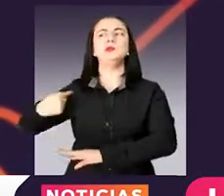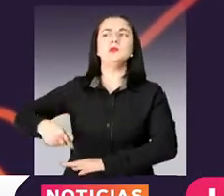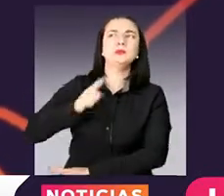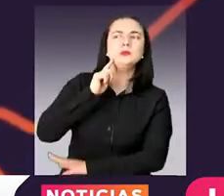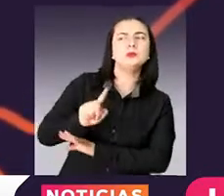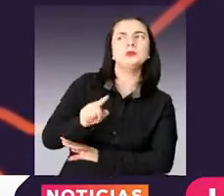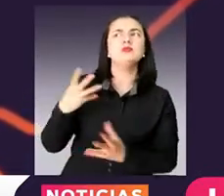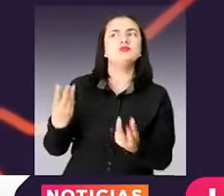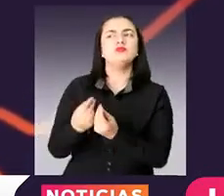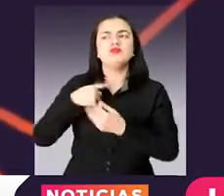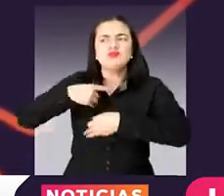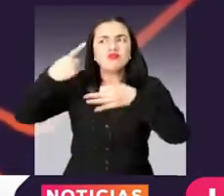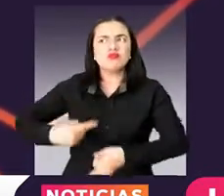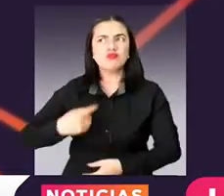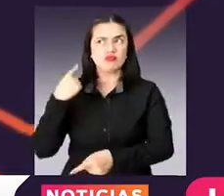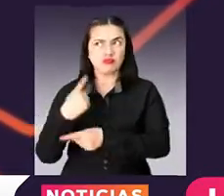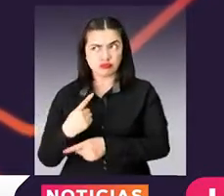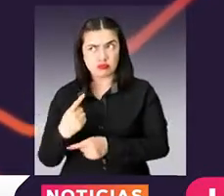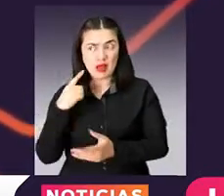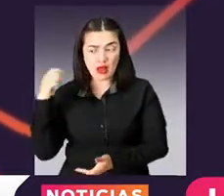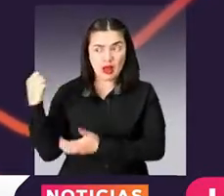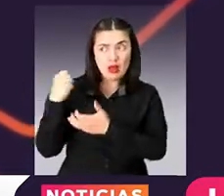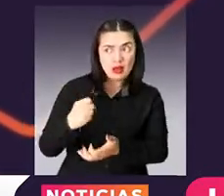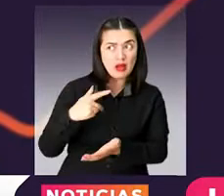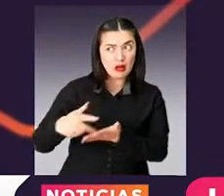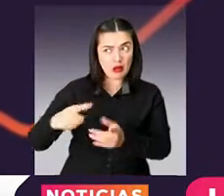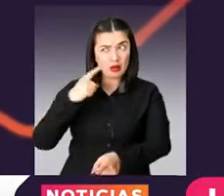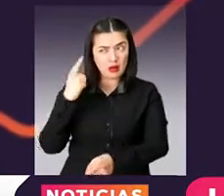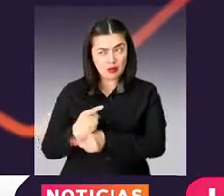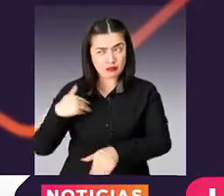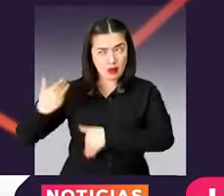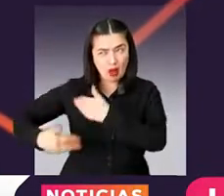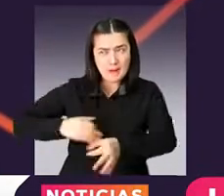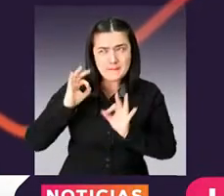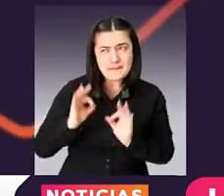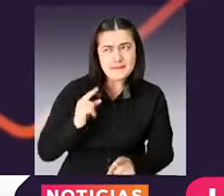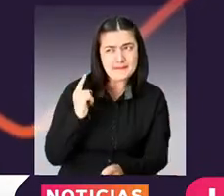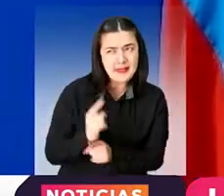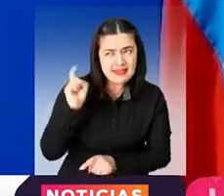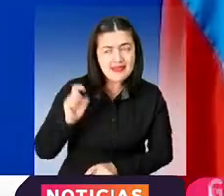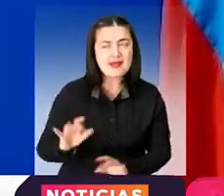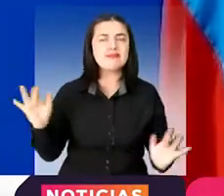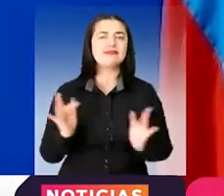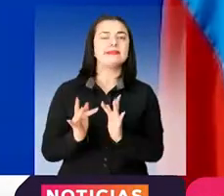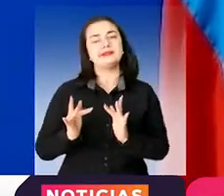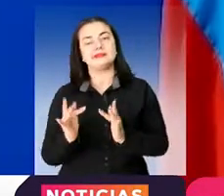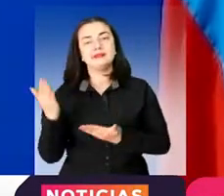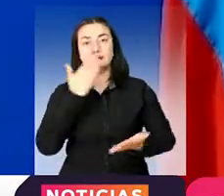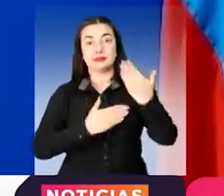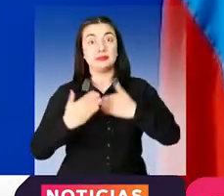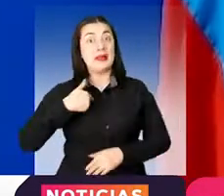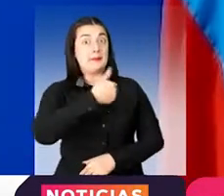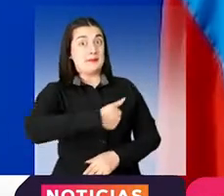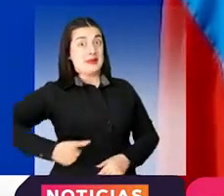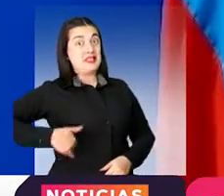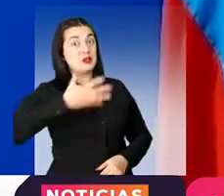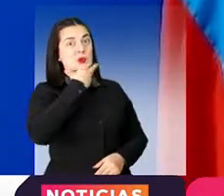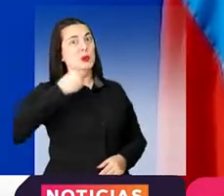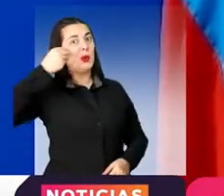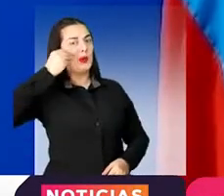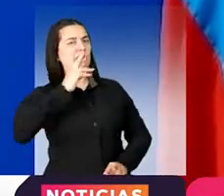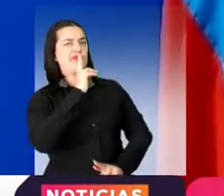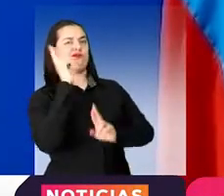permanente para determinar si los recursos se vienen ejecutando de la forma correcta. El presidente de la República, Iván